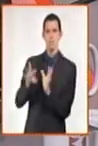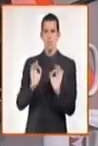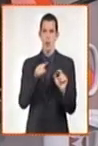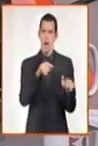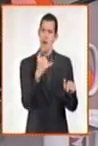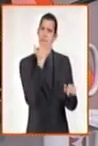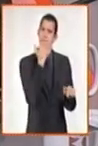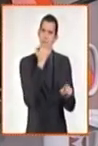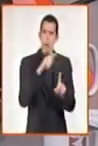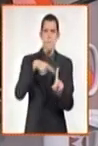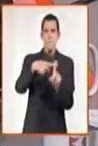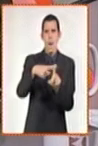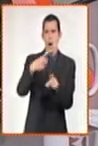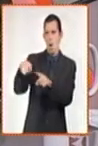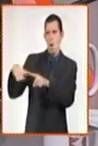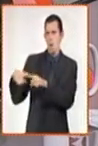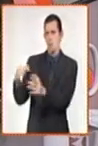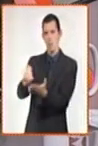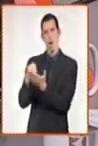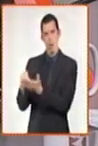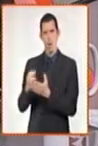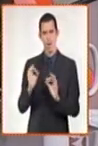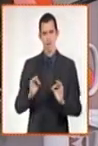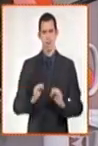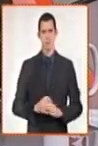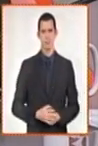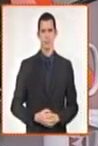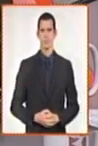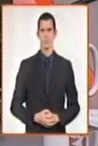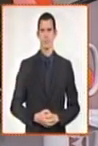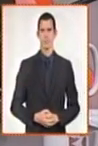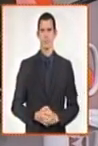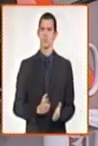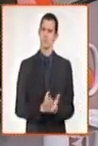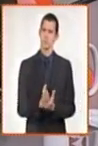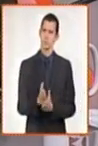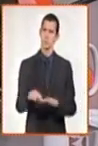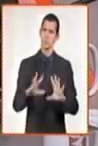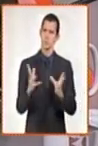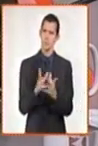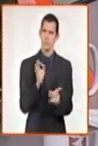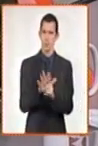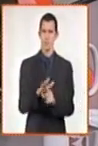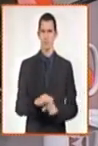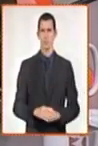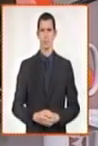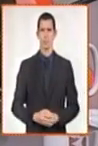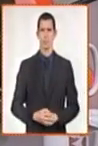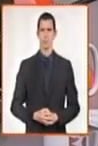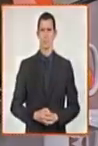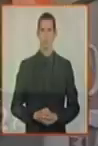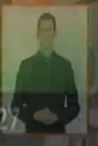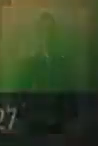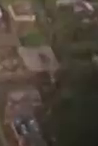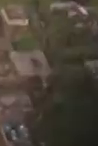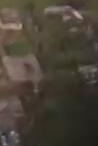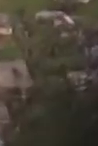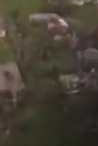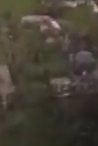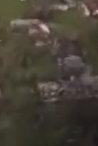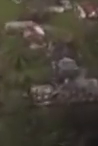provincias afectadas, sino fuerzas solidarias de otras partes de Cuba. Vamos entonces a comenzar nuestra mesa redonda de hoy.